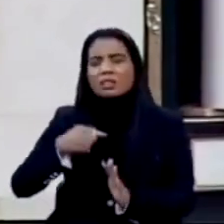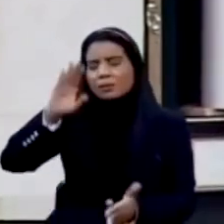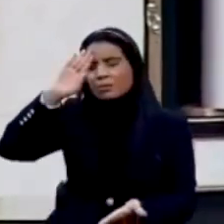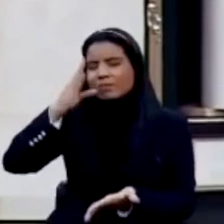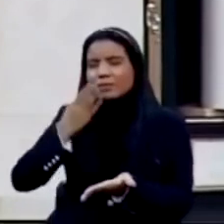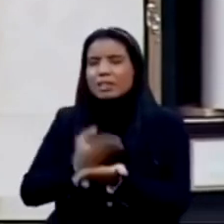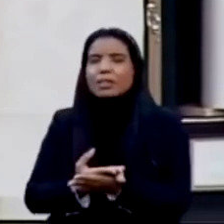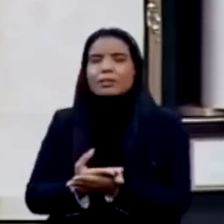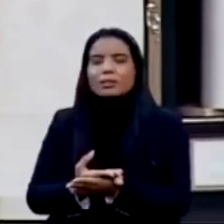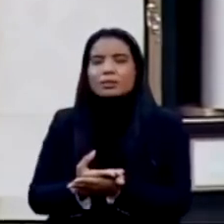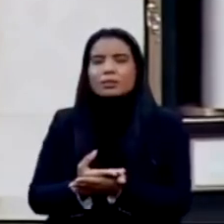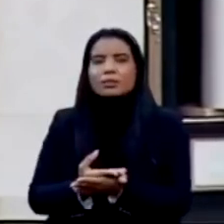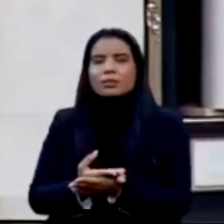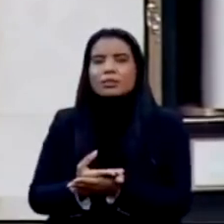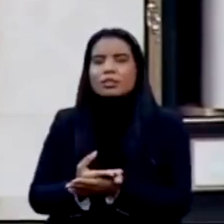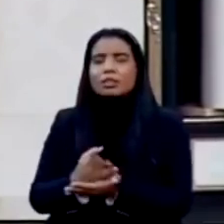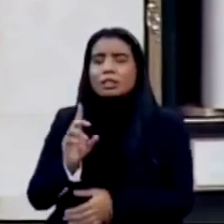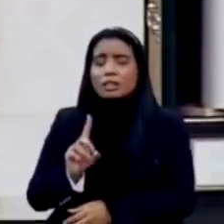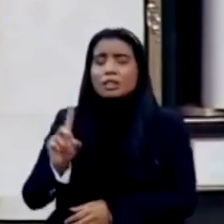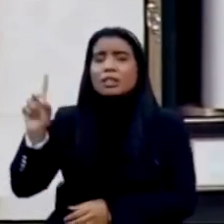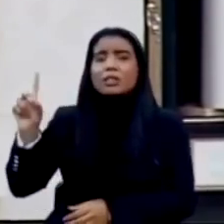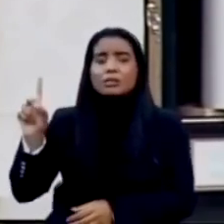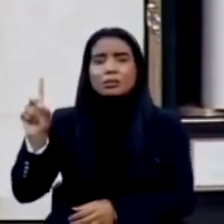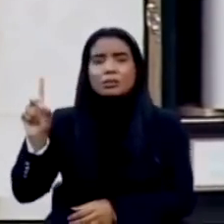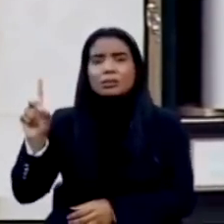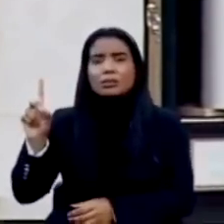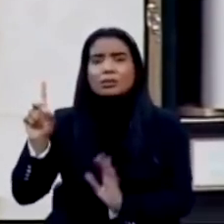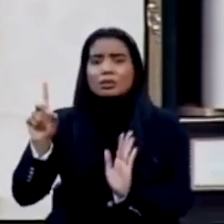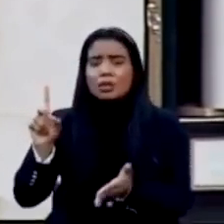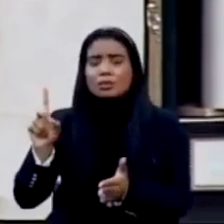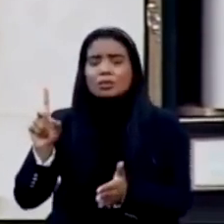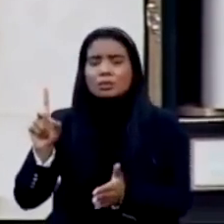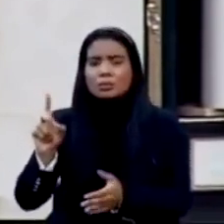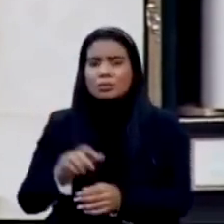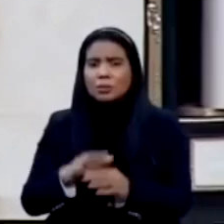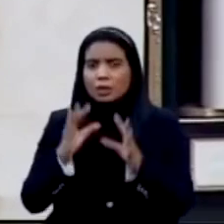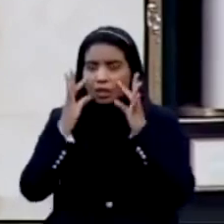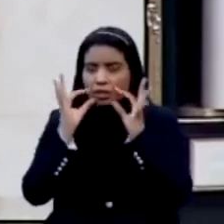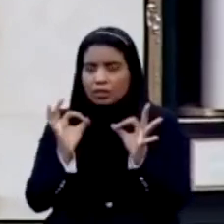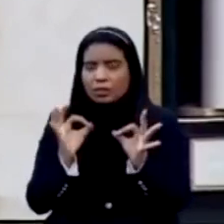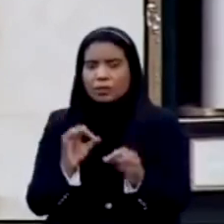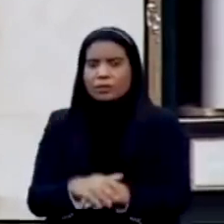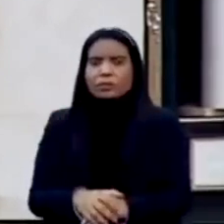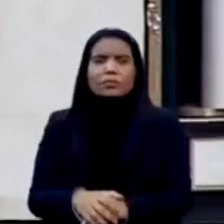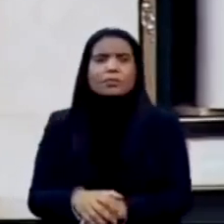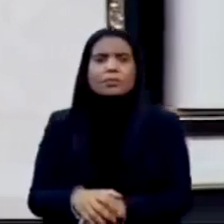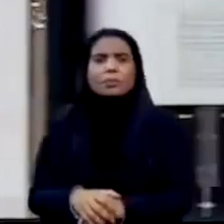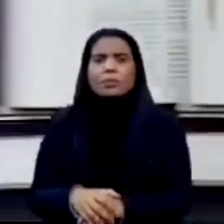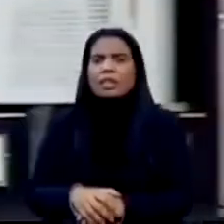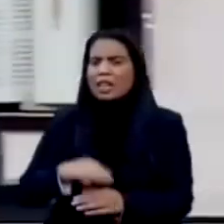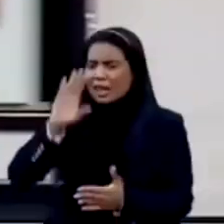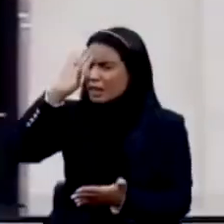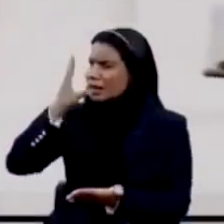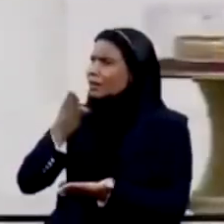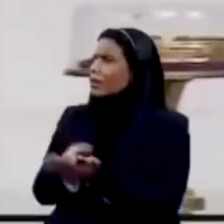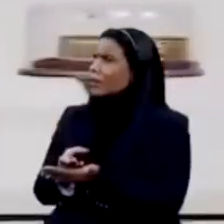en la palabra que dios empeñado para ella escuché con atención y ella empeñó la